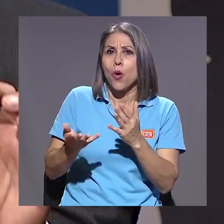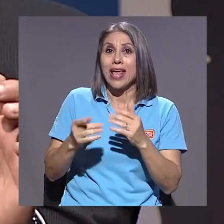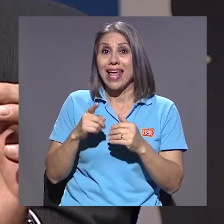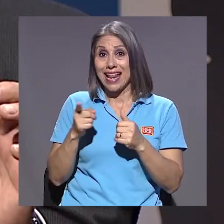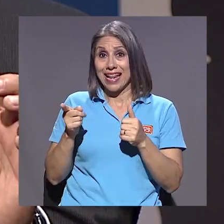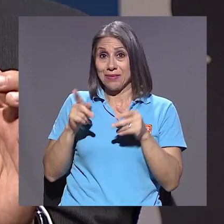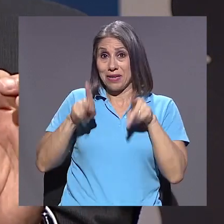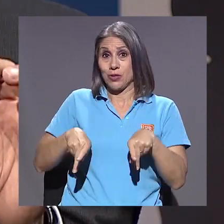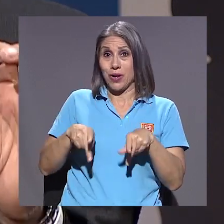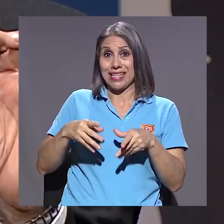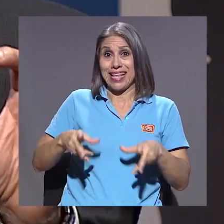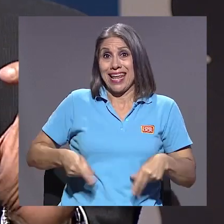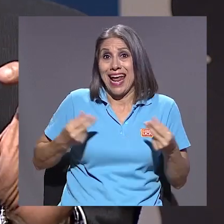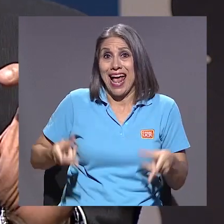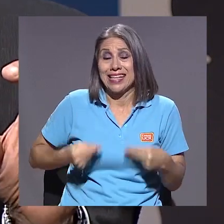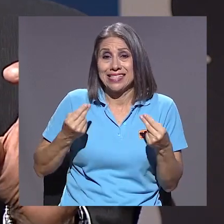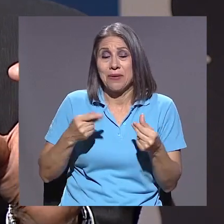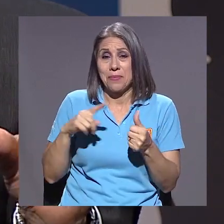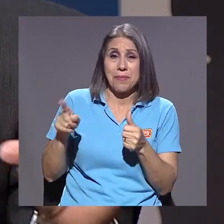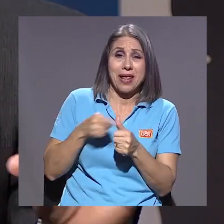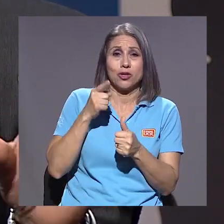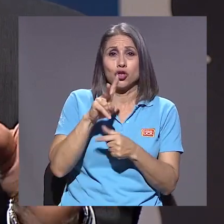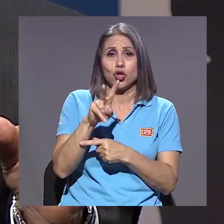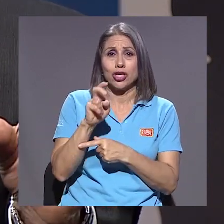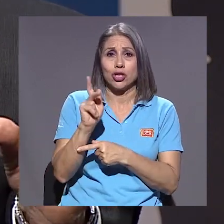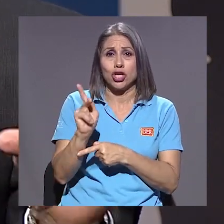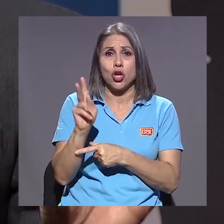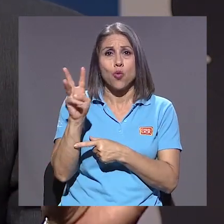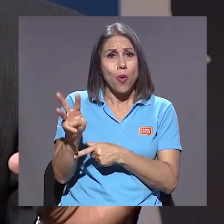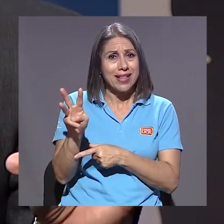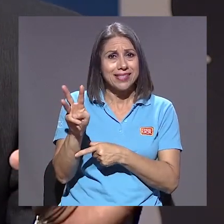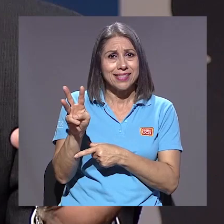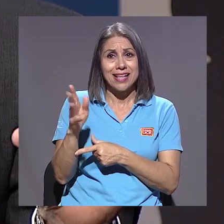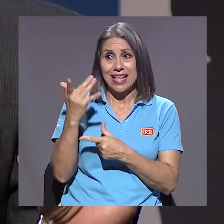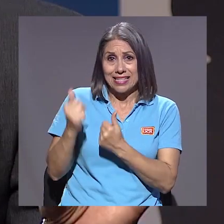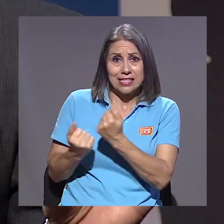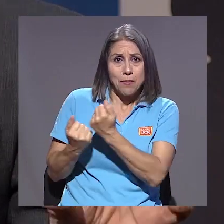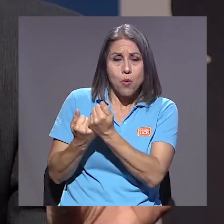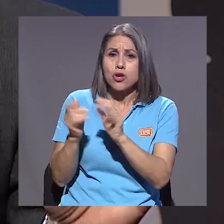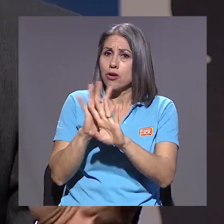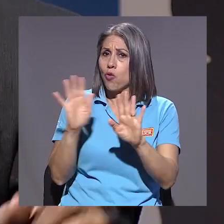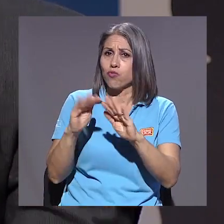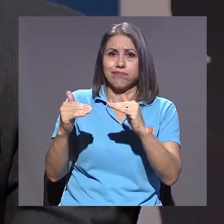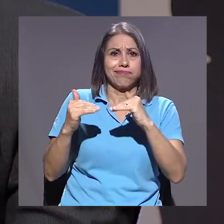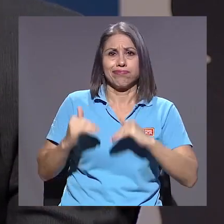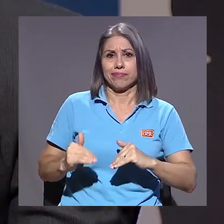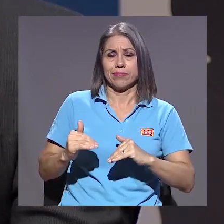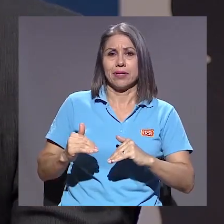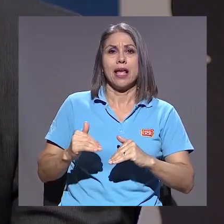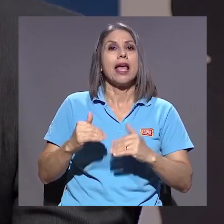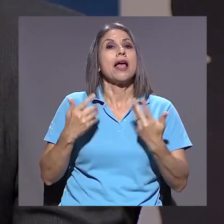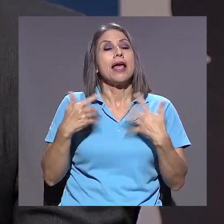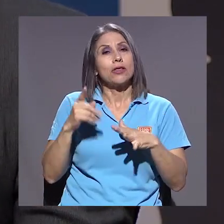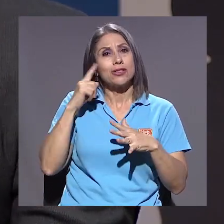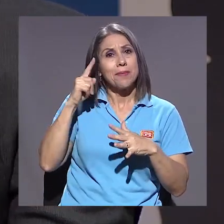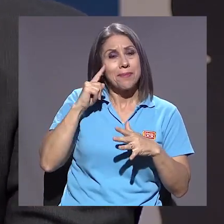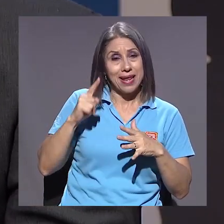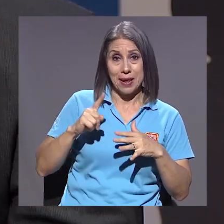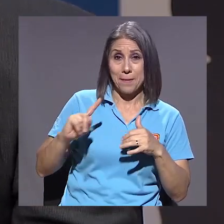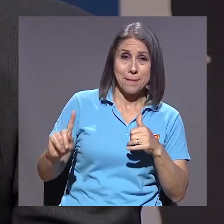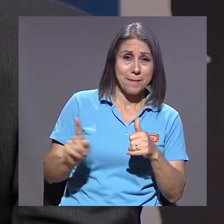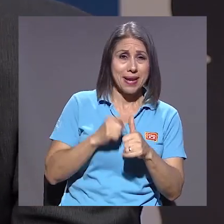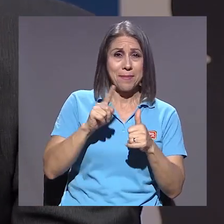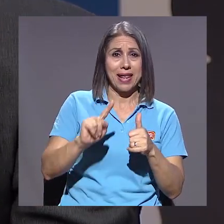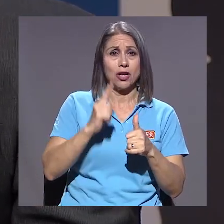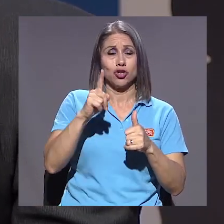200 y que si hay una política social en ese campo, los primeros 100 focalizado el gasto, se pueda tener